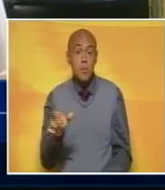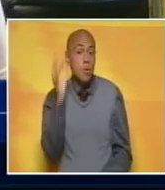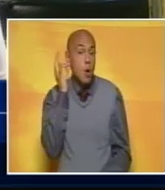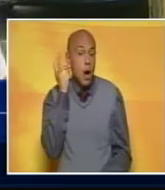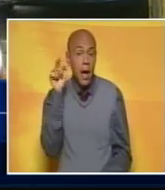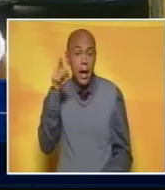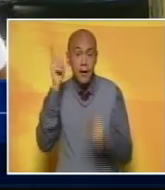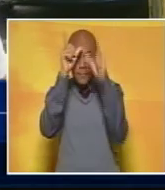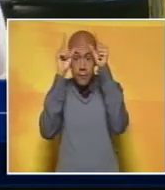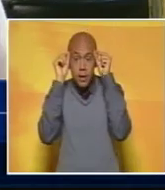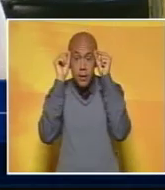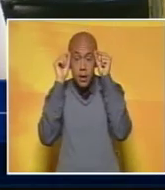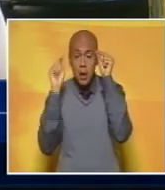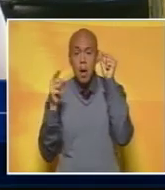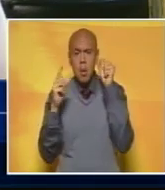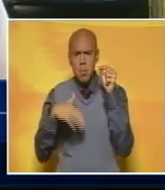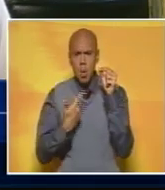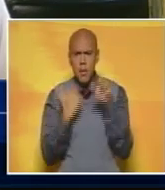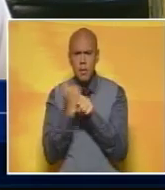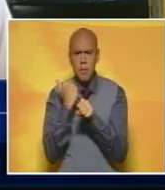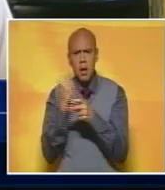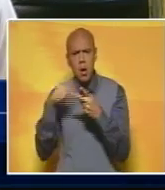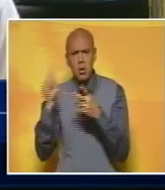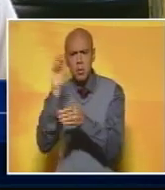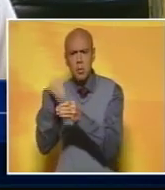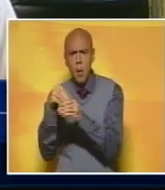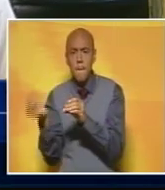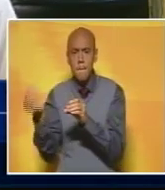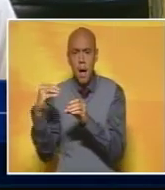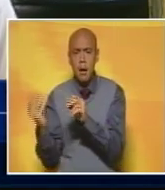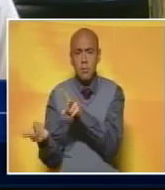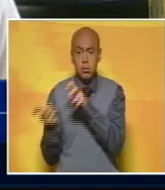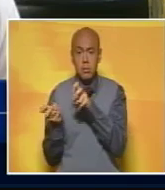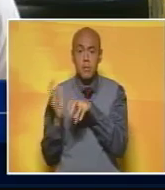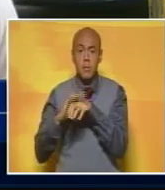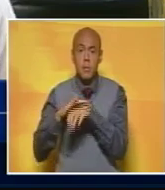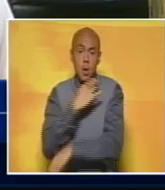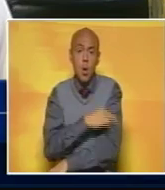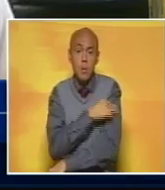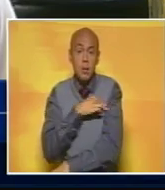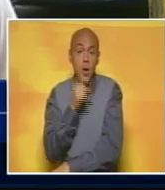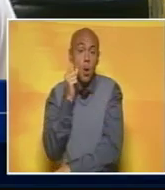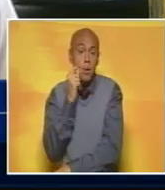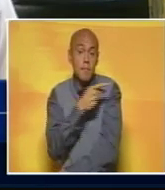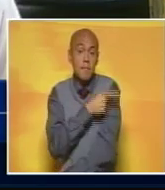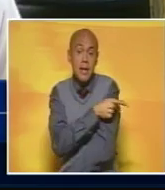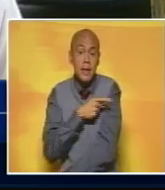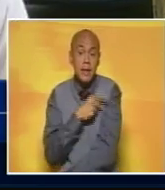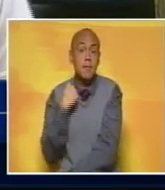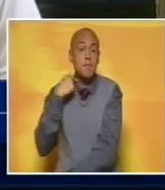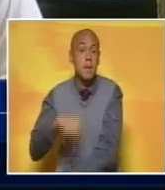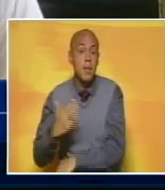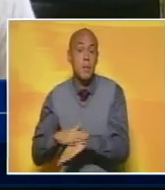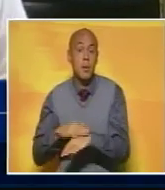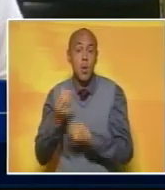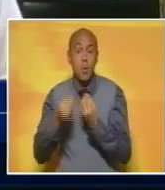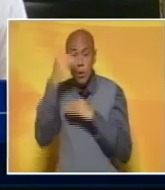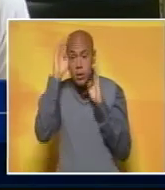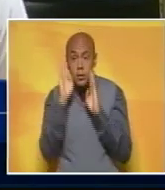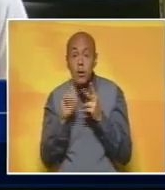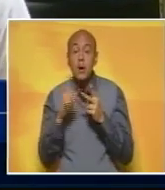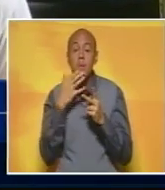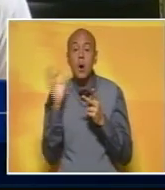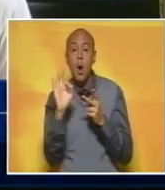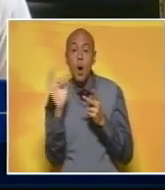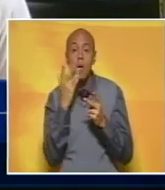puede buscarse otro oficio y ganar más dinero que lo que paga un hospital. Perdió el paciente porque no va a tener quien atenderlo. O van a hacer como lo